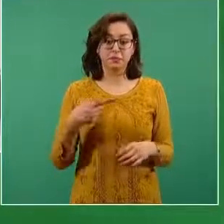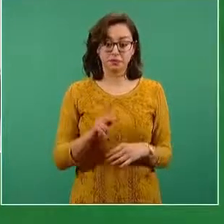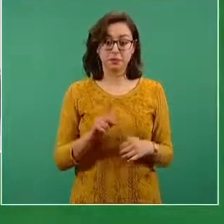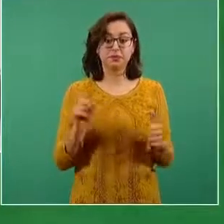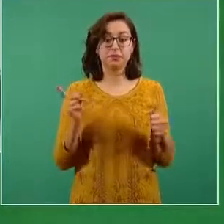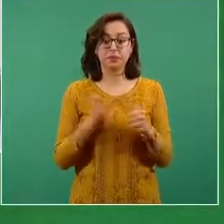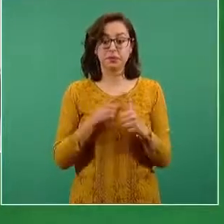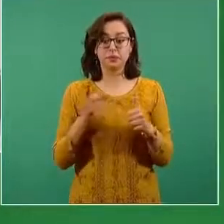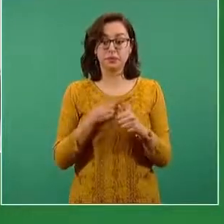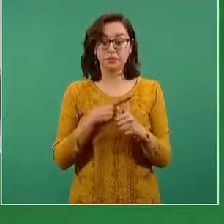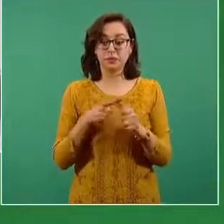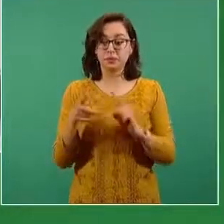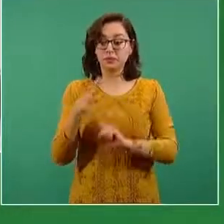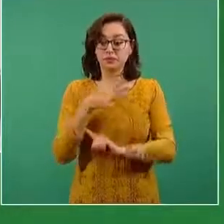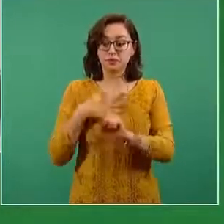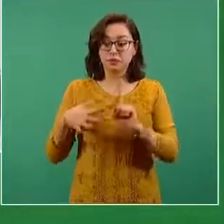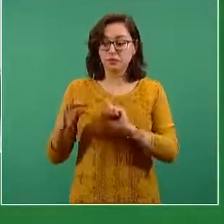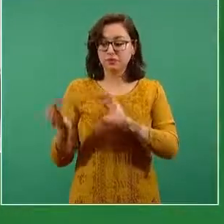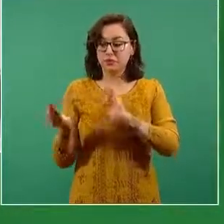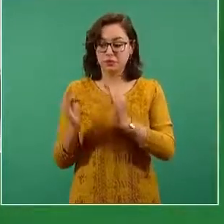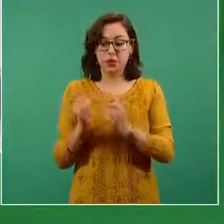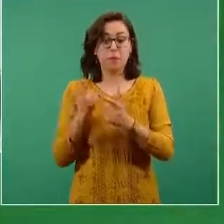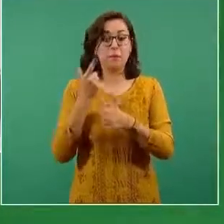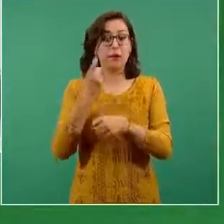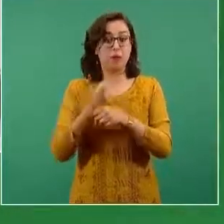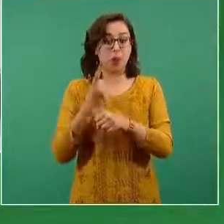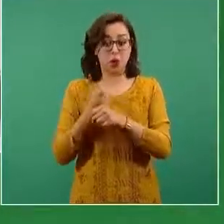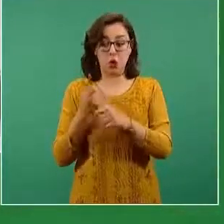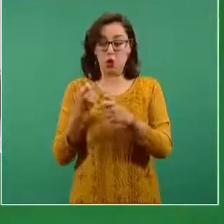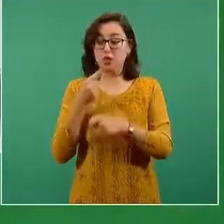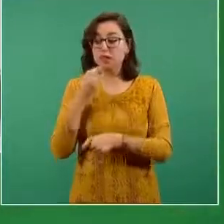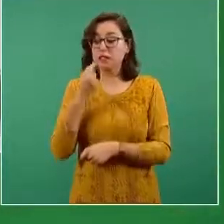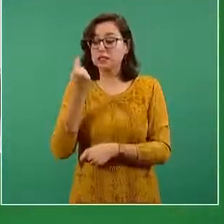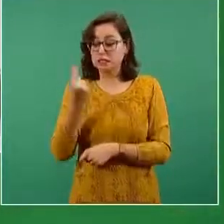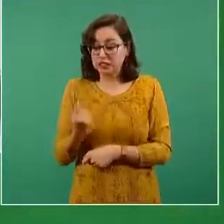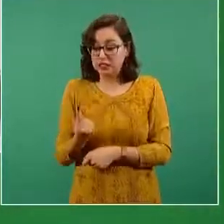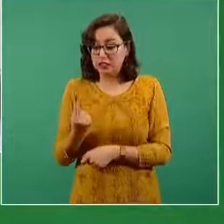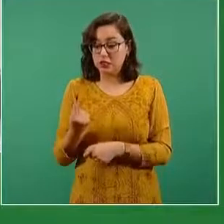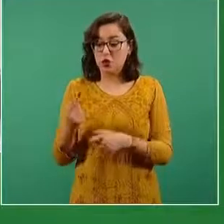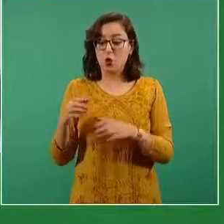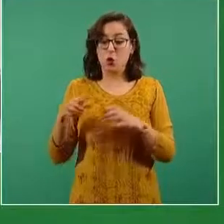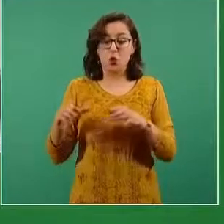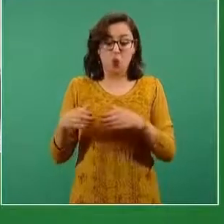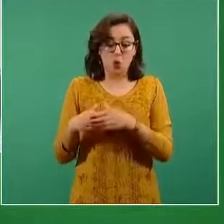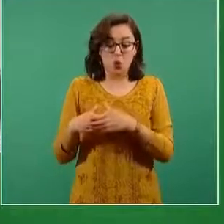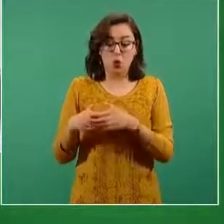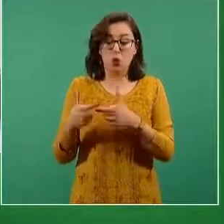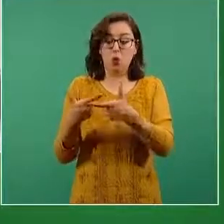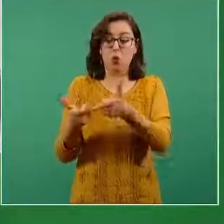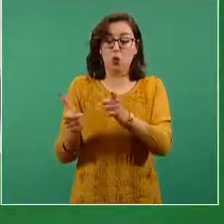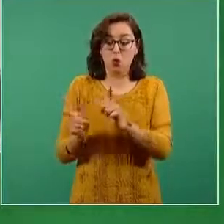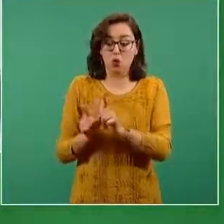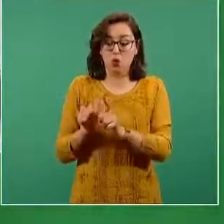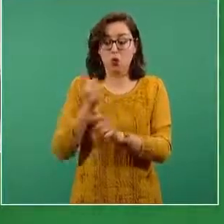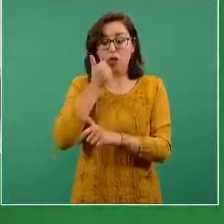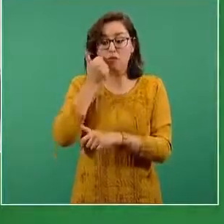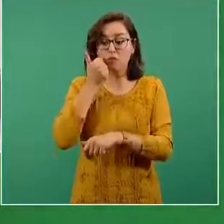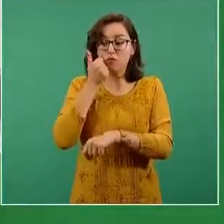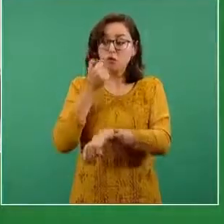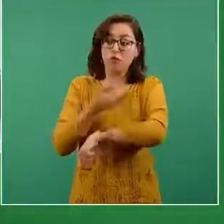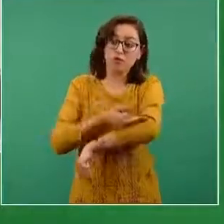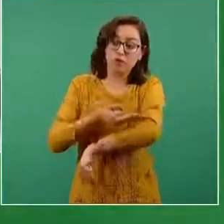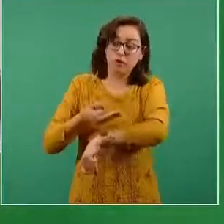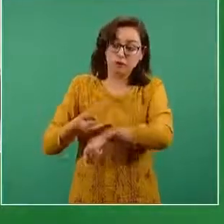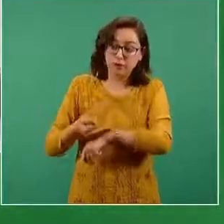atender primero el entorno cercano del alumno, el niño, sus compañeros de clase, sus